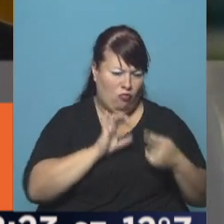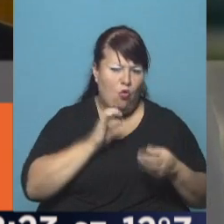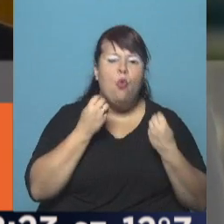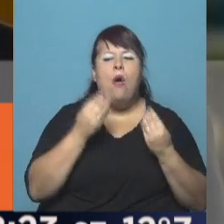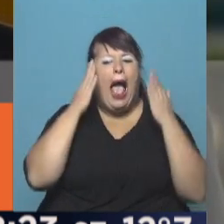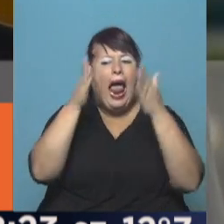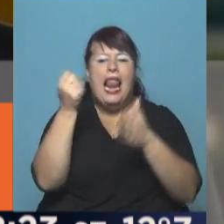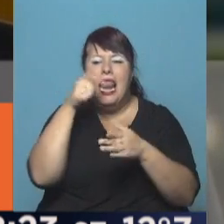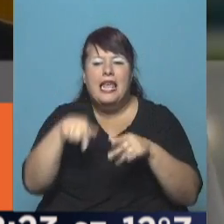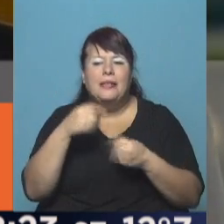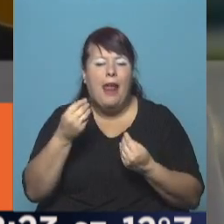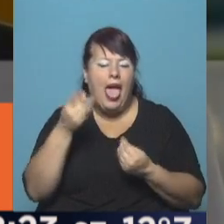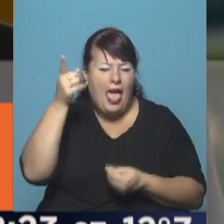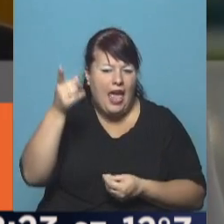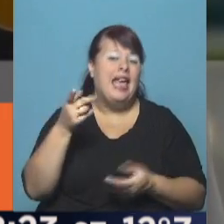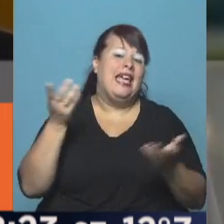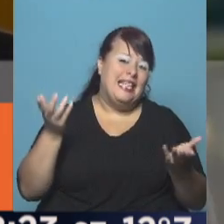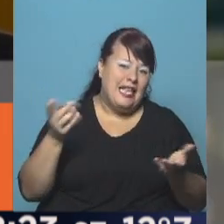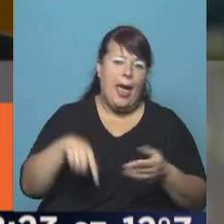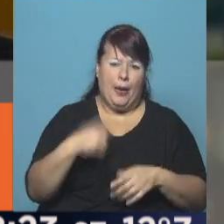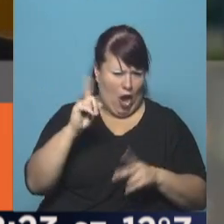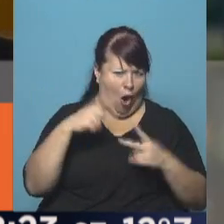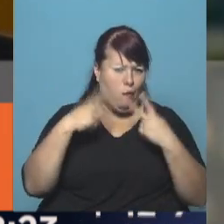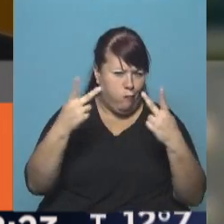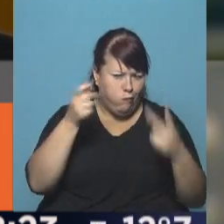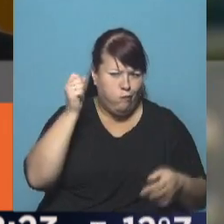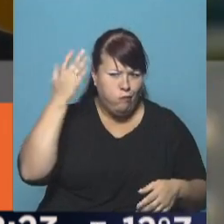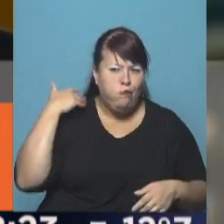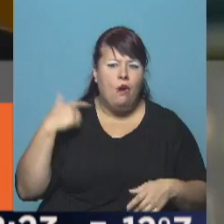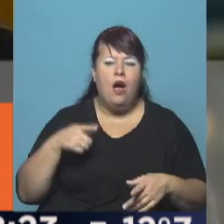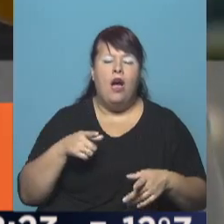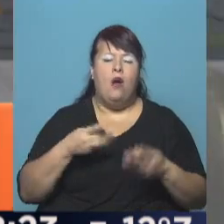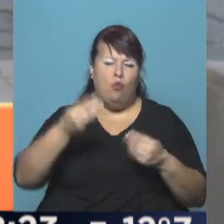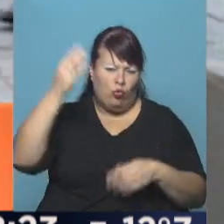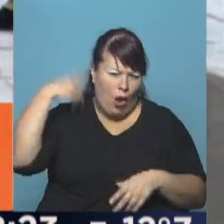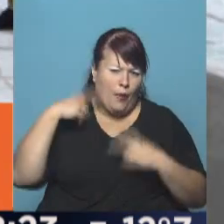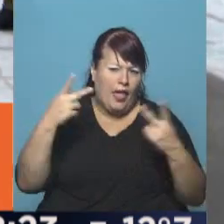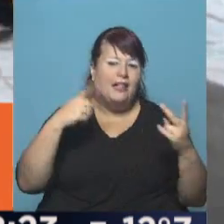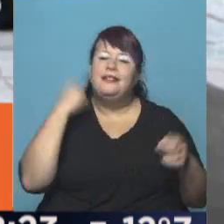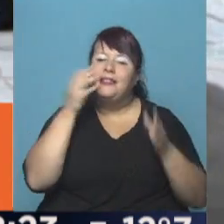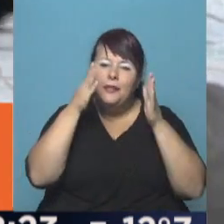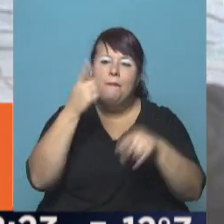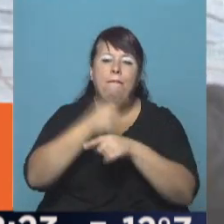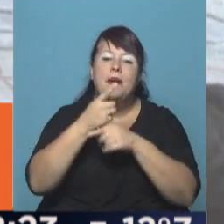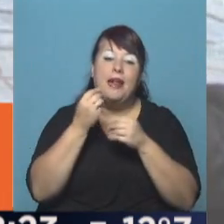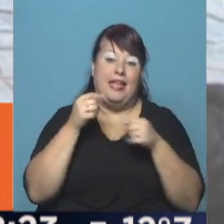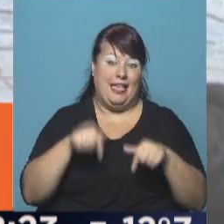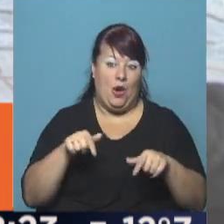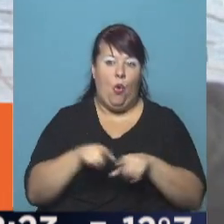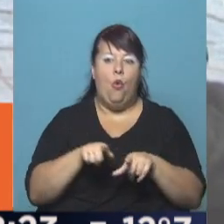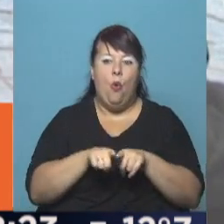¿Cuál es el objetivo de este puntual? Sí, no es el primer viaje, ya viajamos varias veces y el objetivo puntual es este